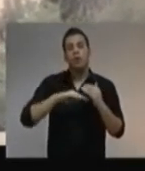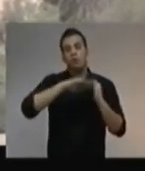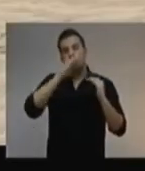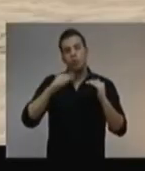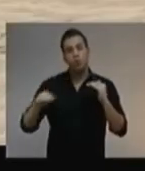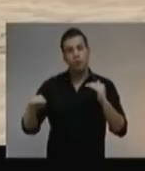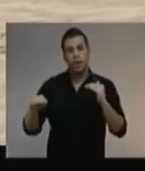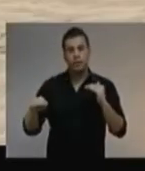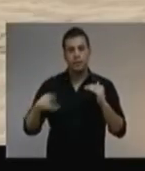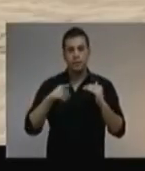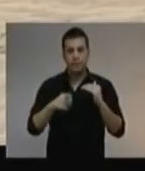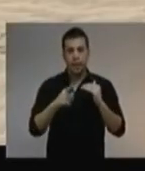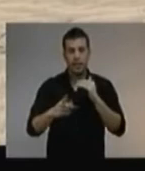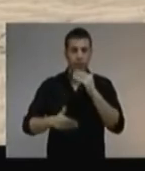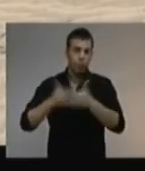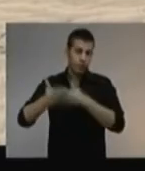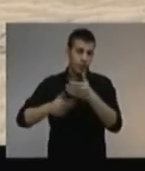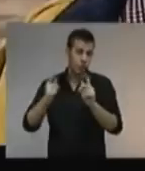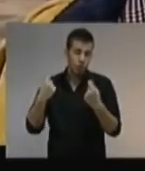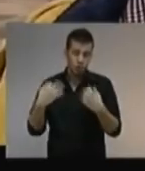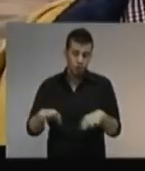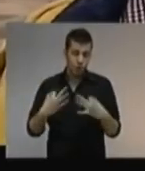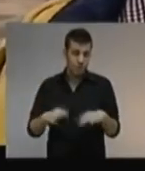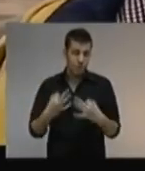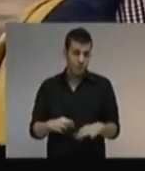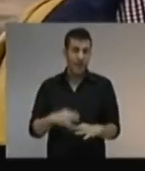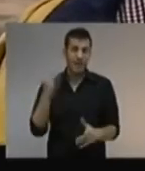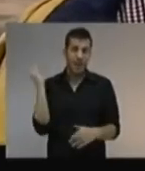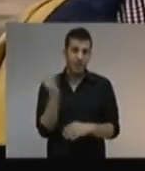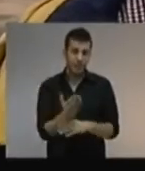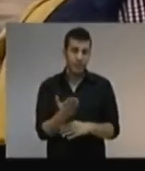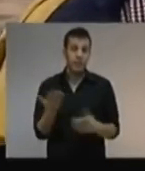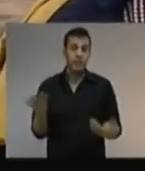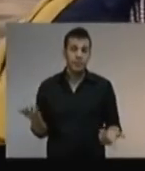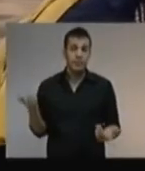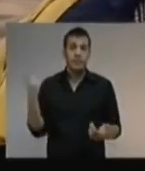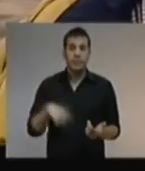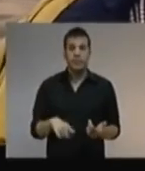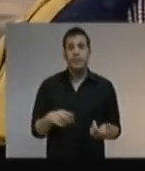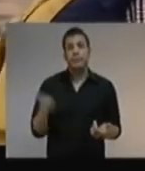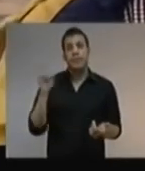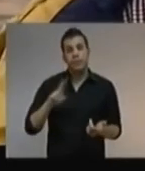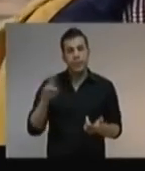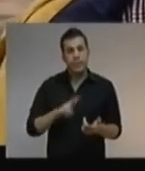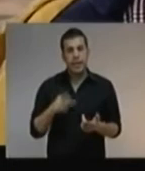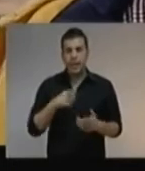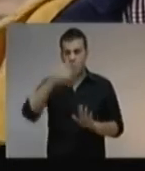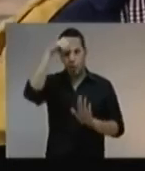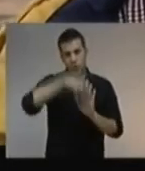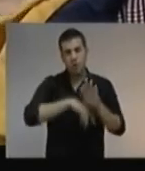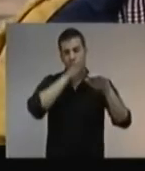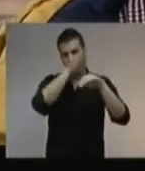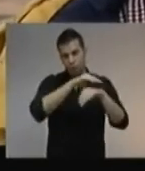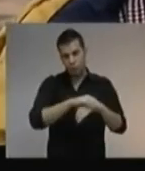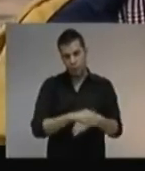pues el desarrollo normal y corriente que deben llevar. Y sobre todo, vuelvo a repetir, seguir las directrices que se les